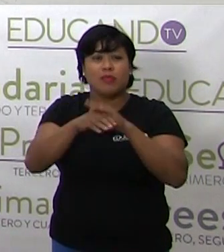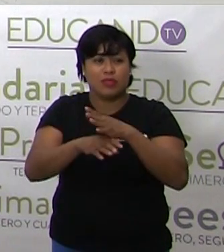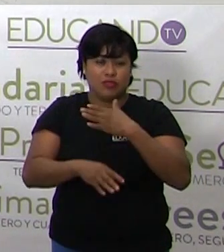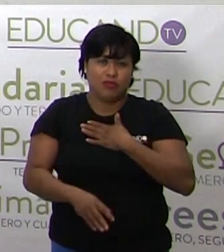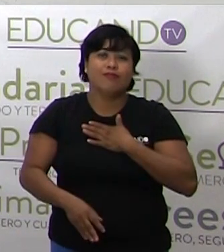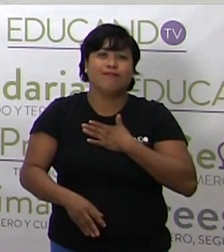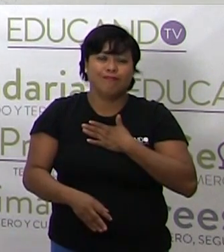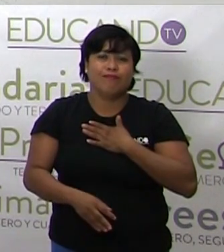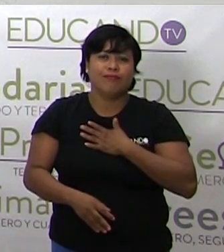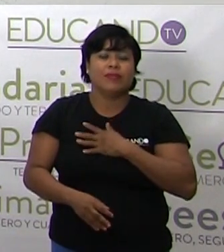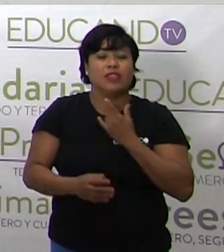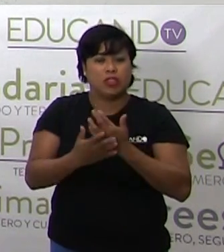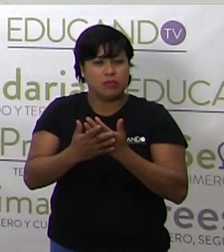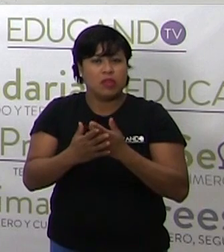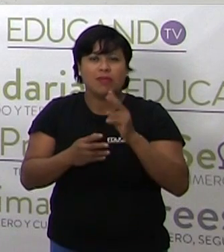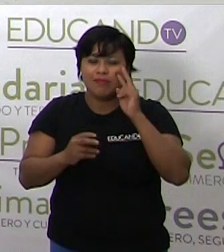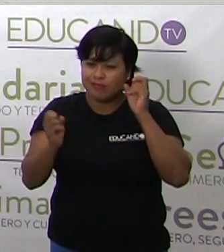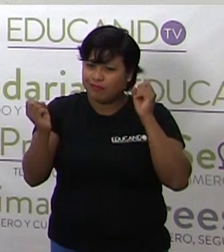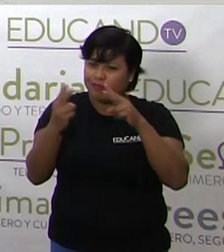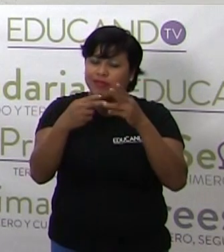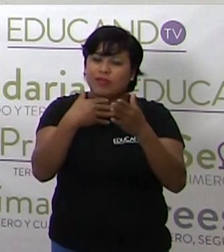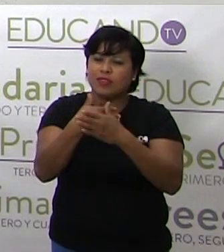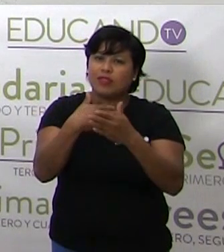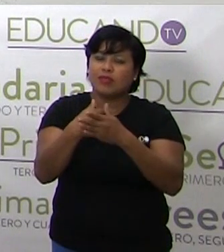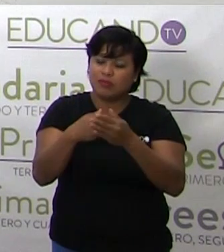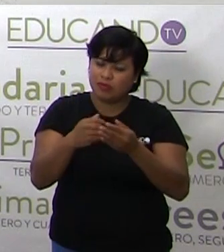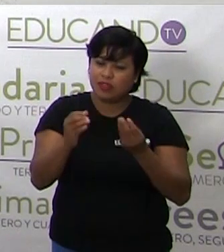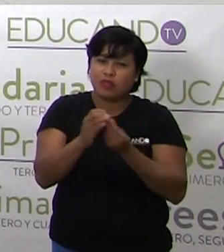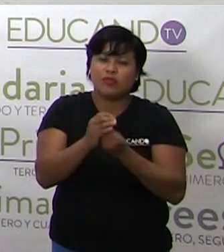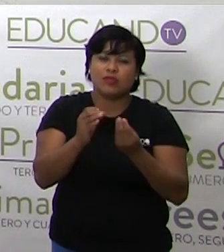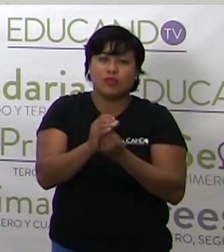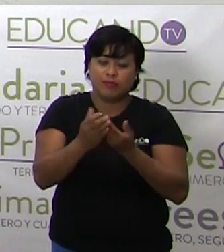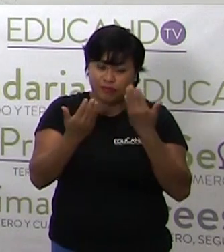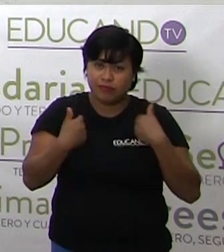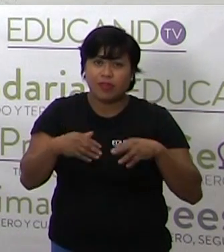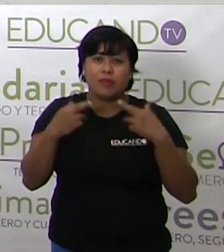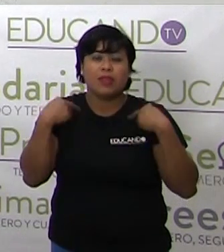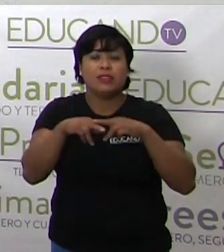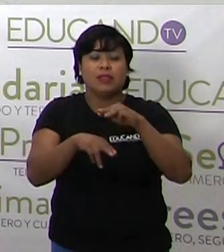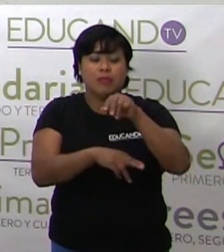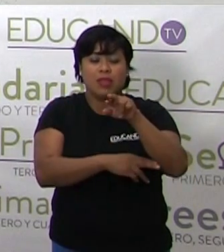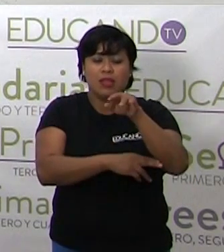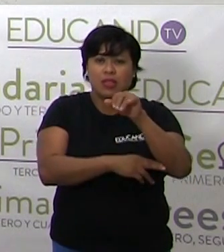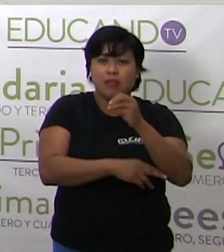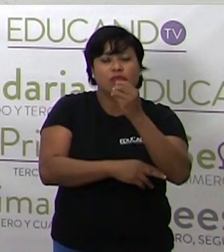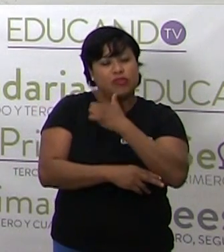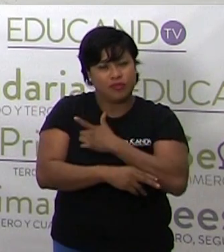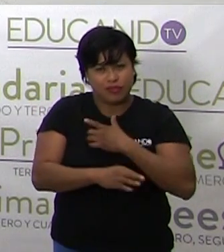y espero verlos pronto en la siguiente sesión. Yo soy la maestra María